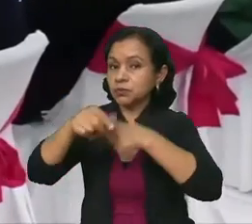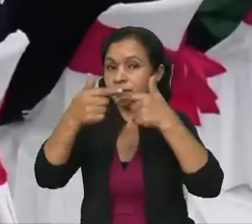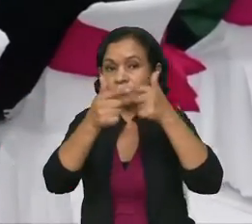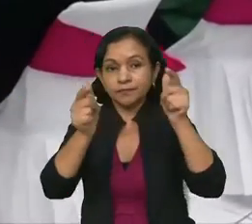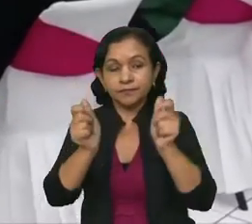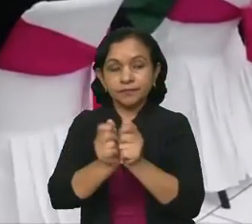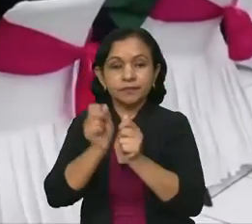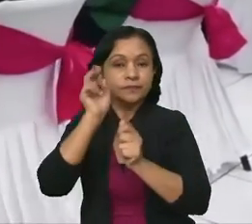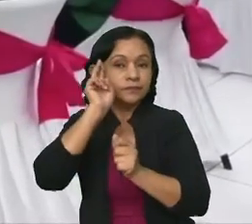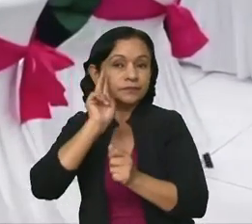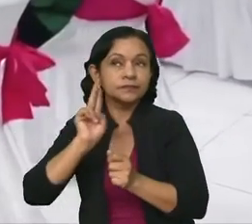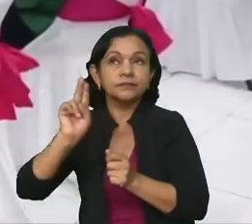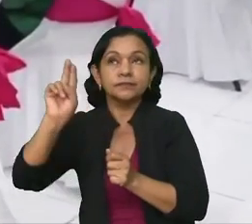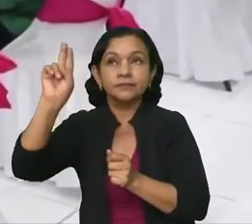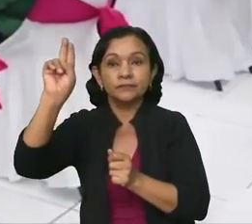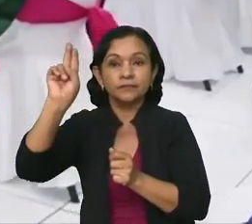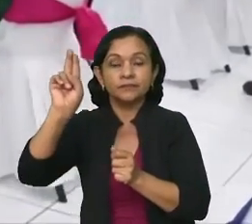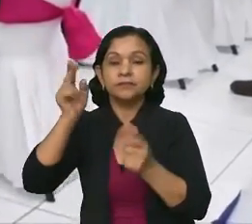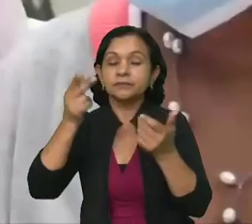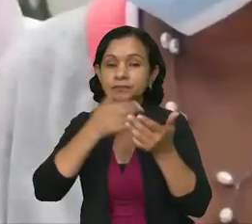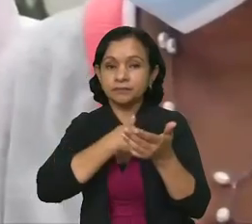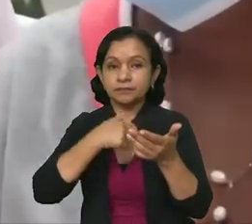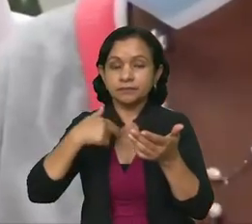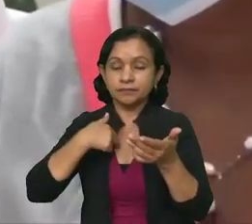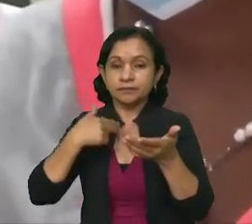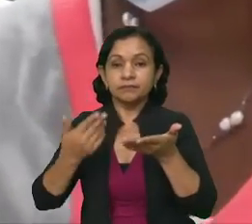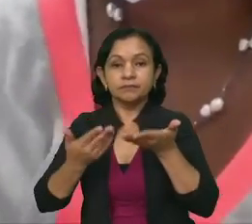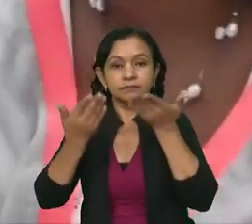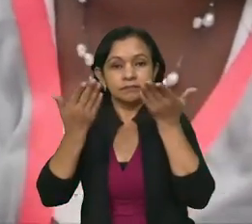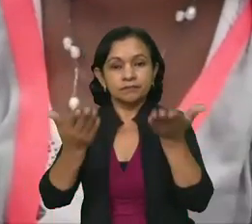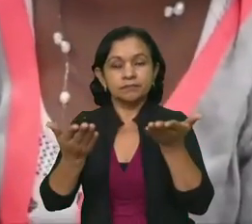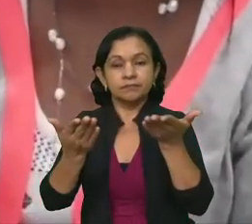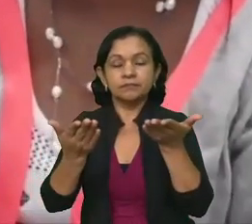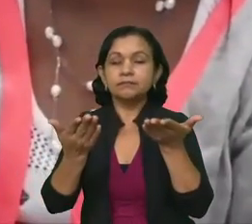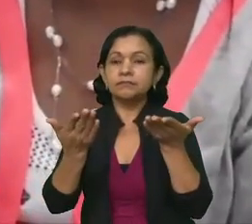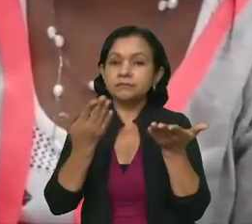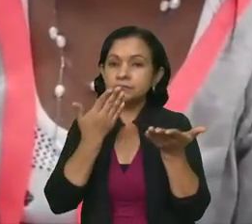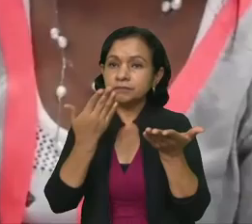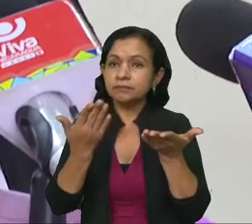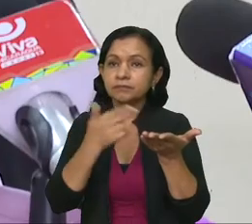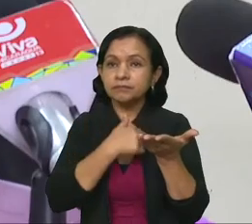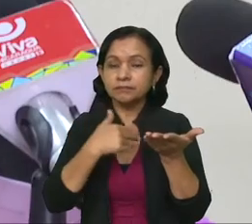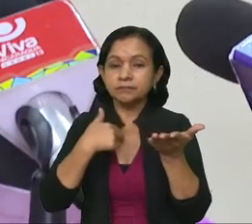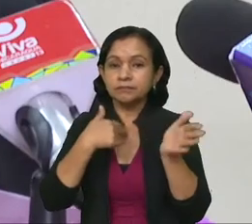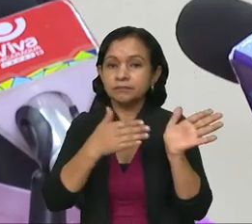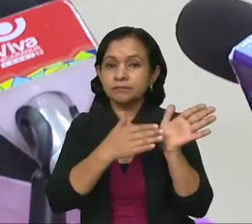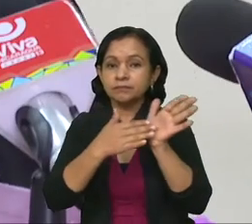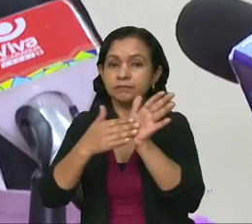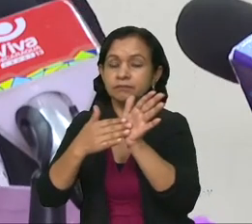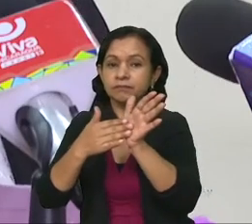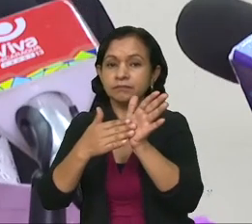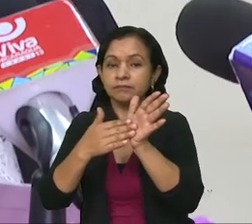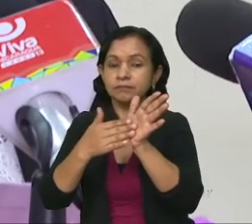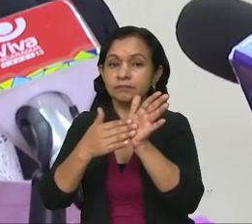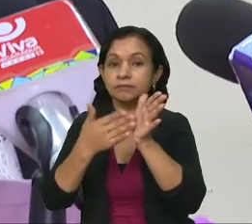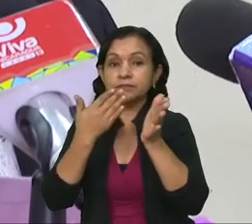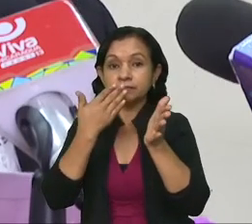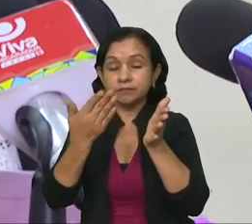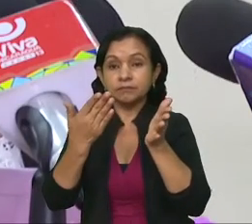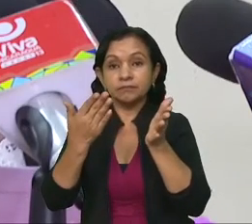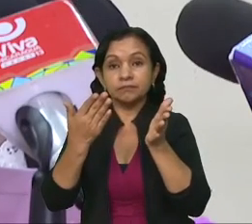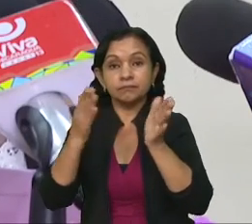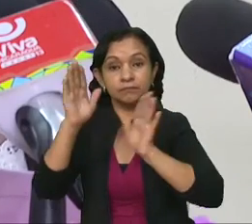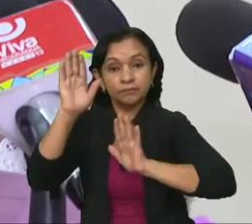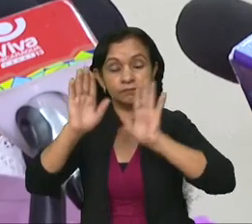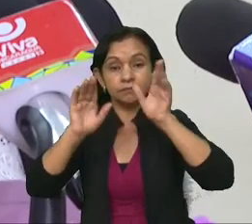de universidades que aplicaron y tuvieron, ¿verdad?, esa oportunidad de mostrar todas sus destrezas, porque este fue un